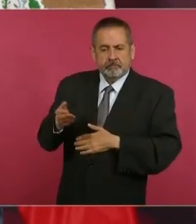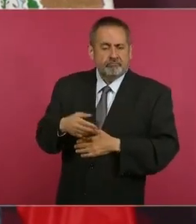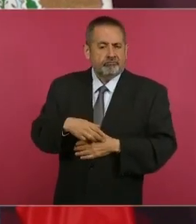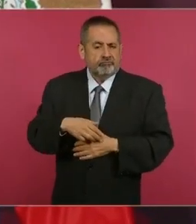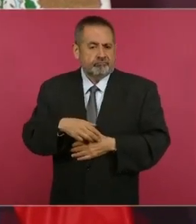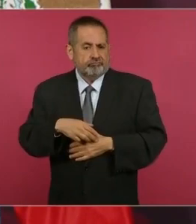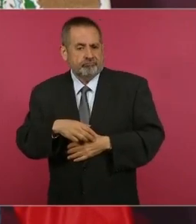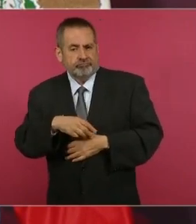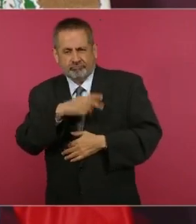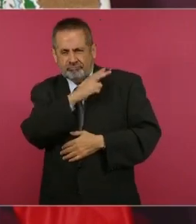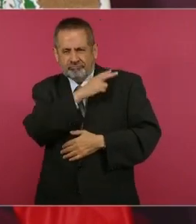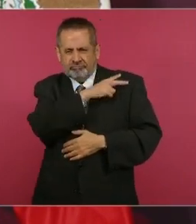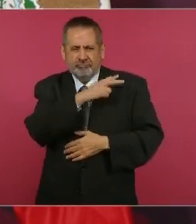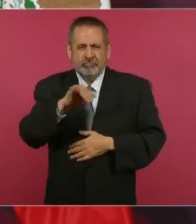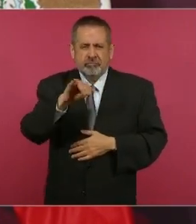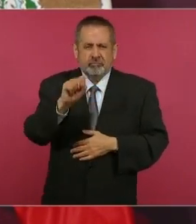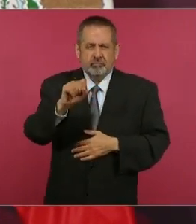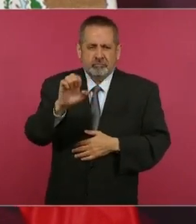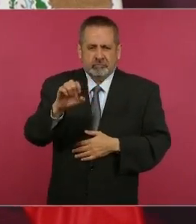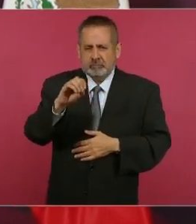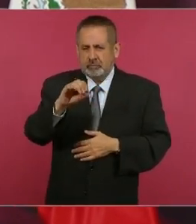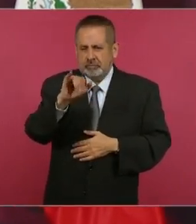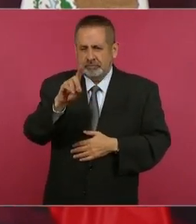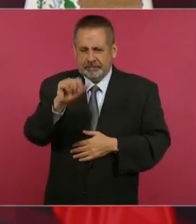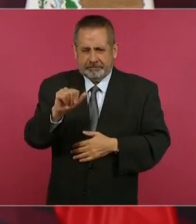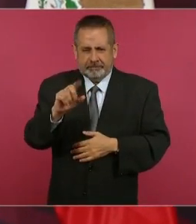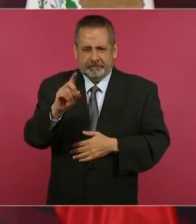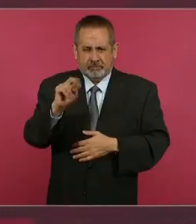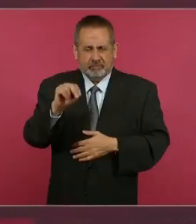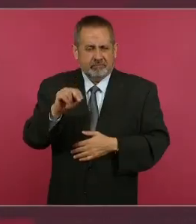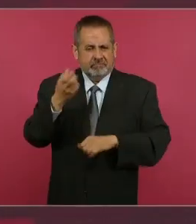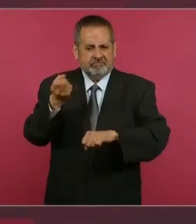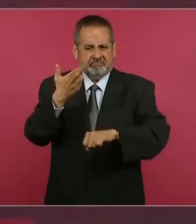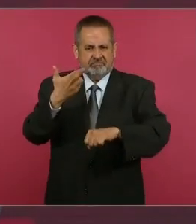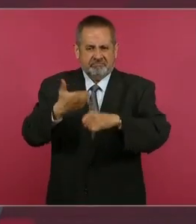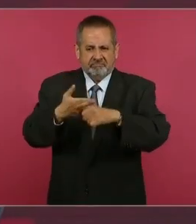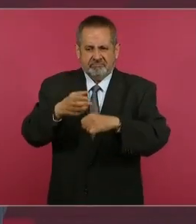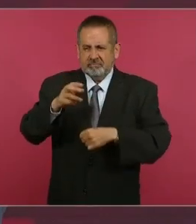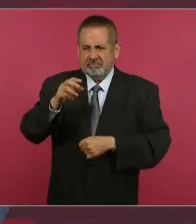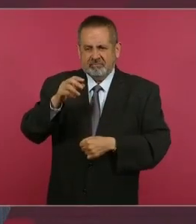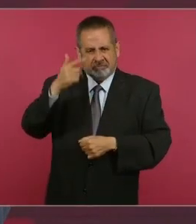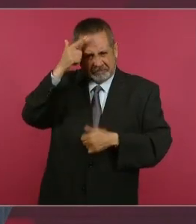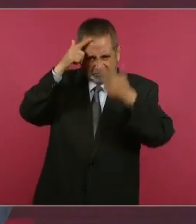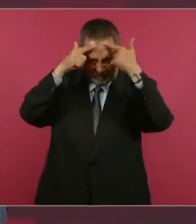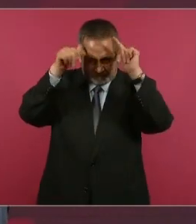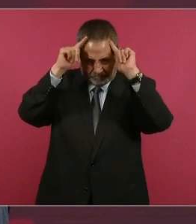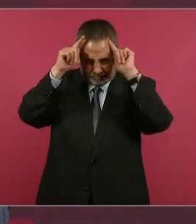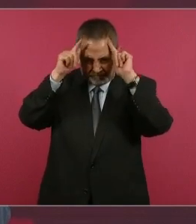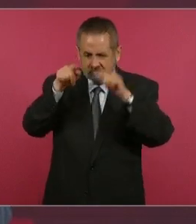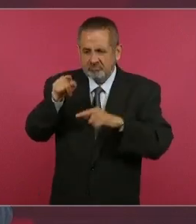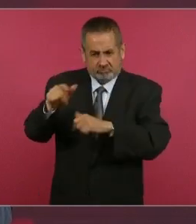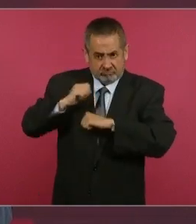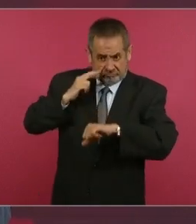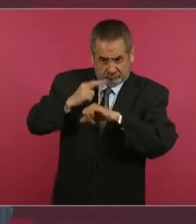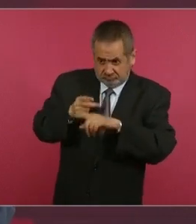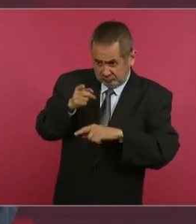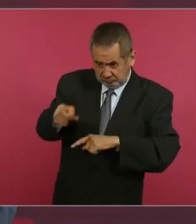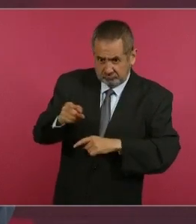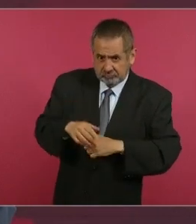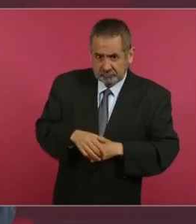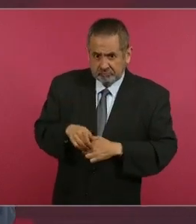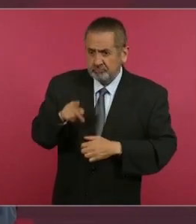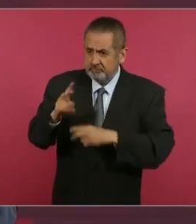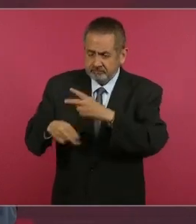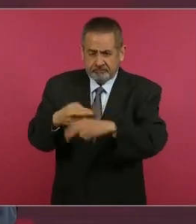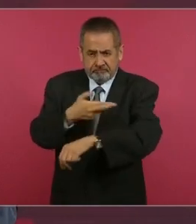almirante José Rafael Ojeda Durán, secretario de Marina, usted se hace cargo y esto